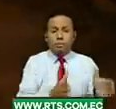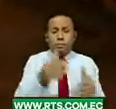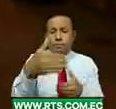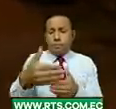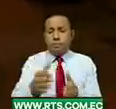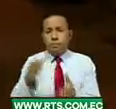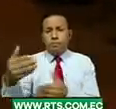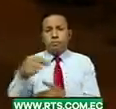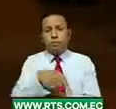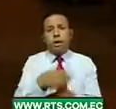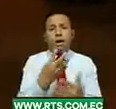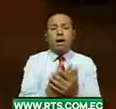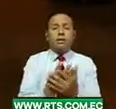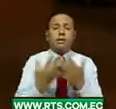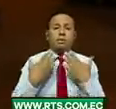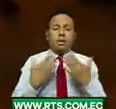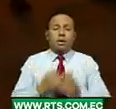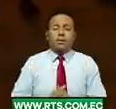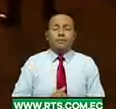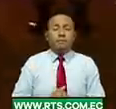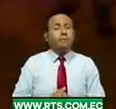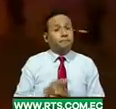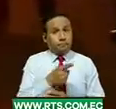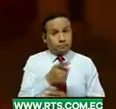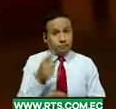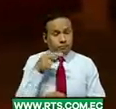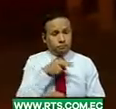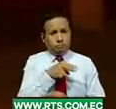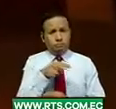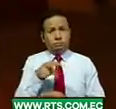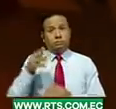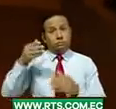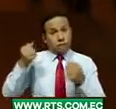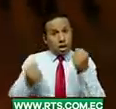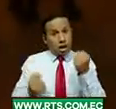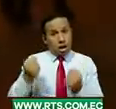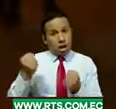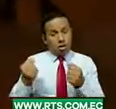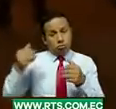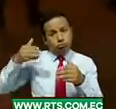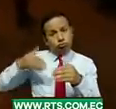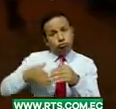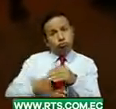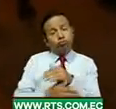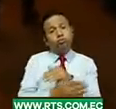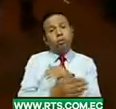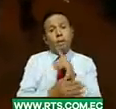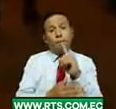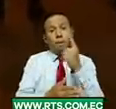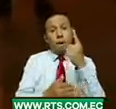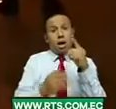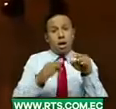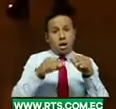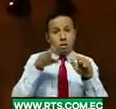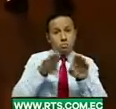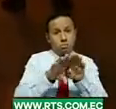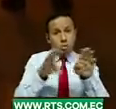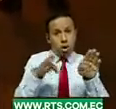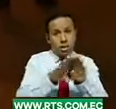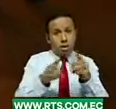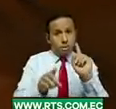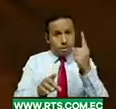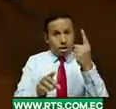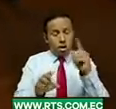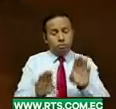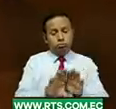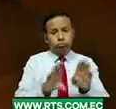penitenciaría del Litoral. Como observan, todos los vehículos que ingresan a este sitio, el primer filtro de este recinto